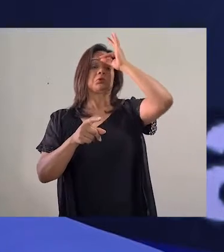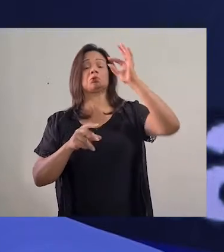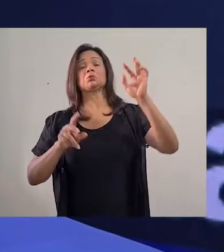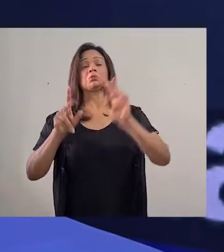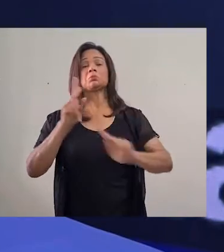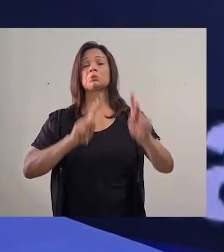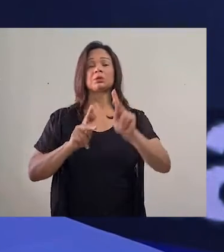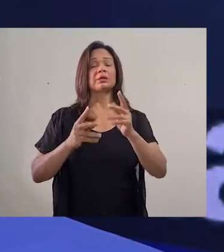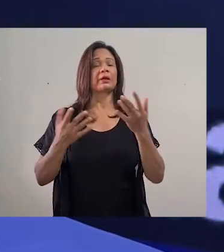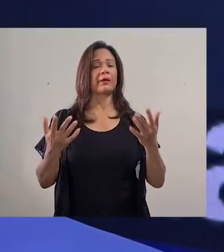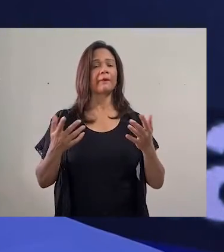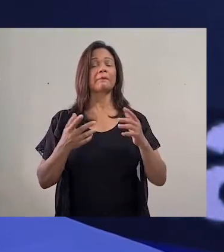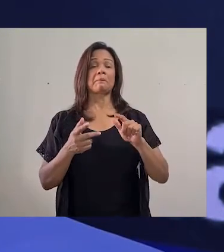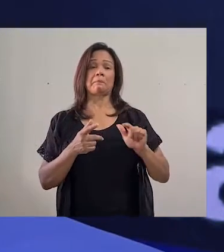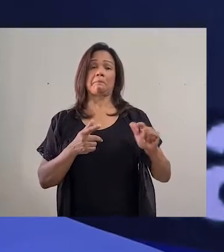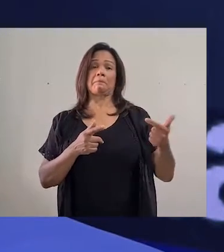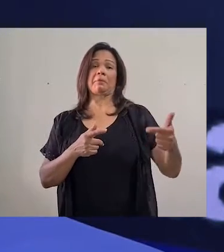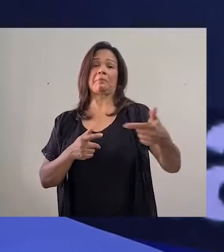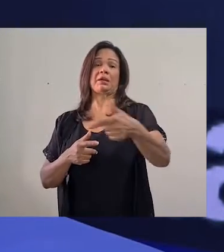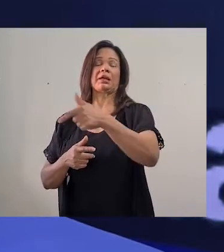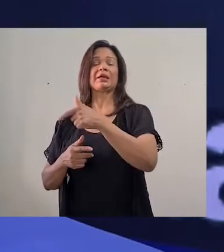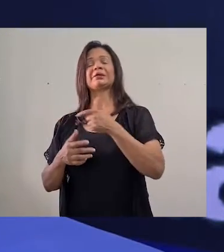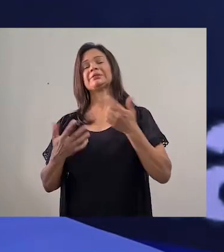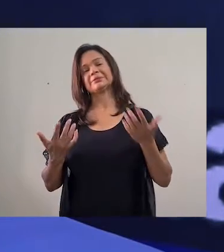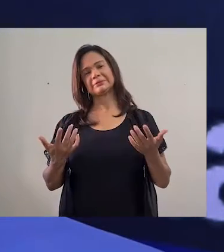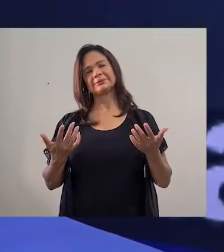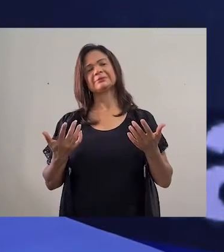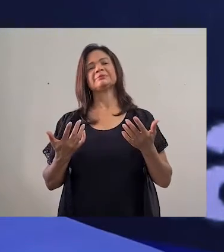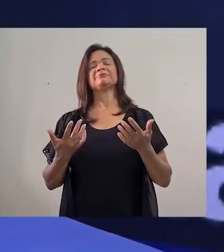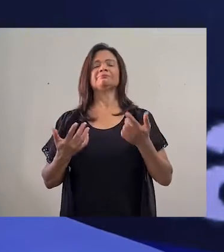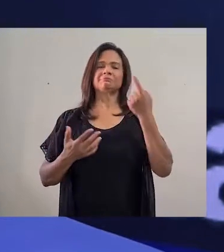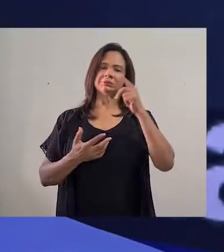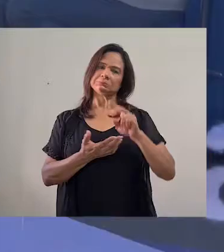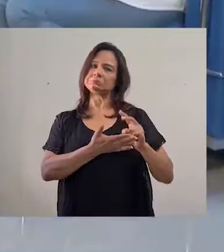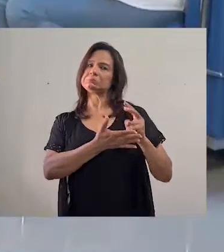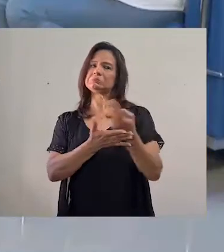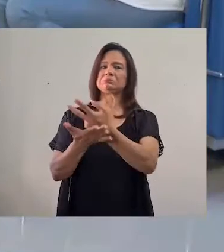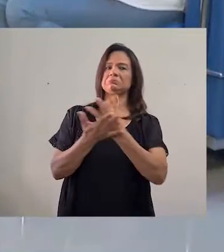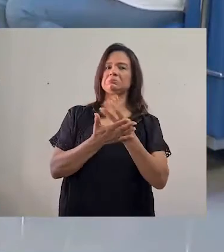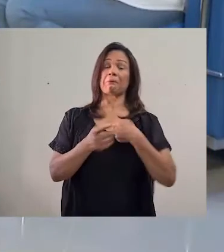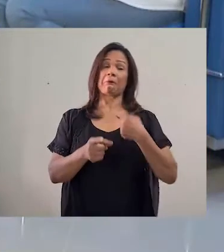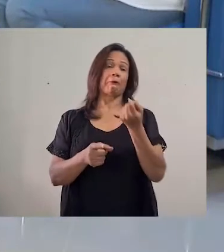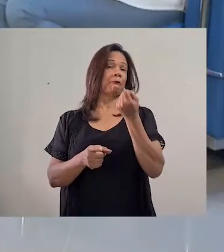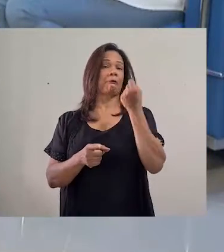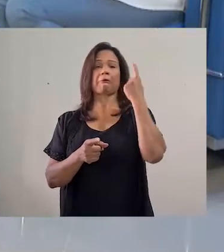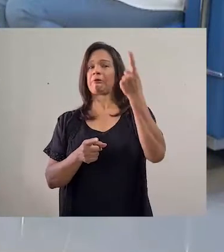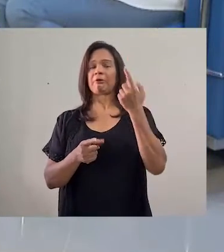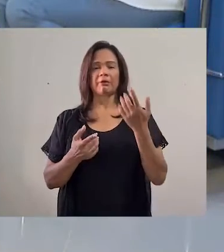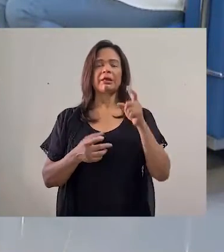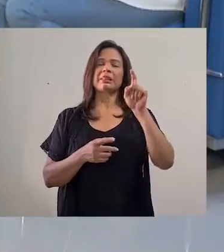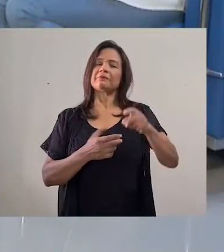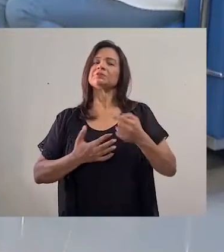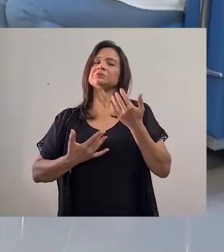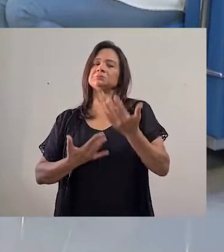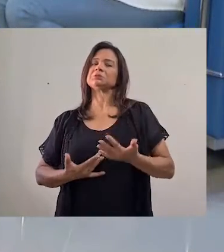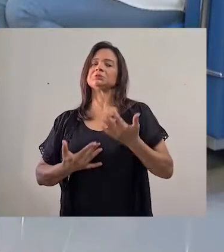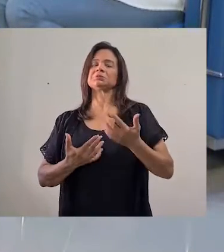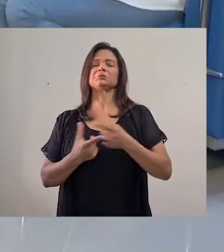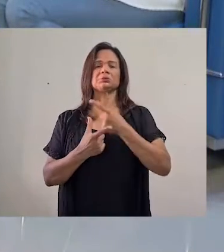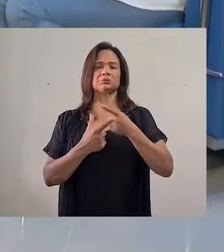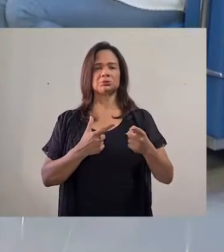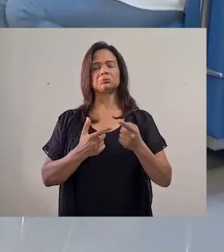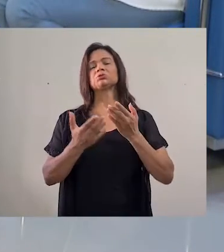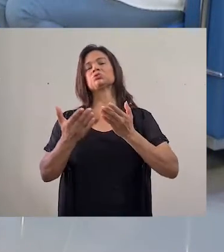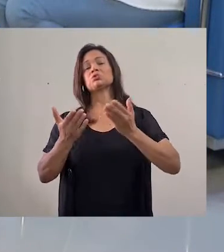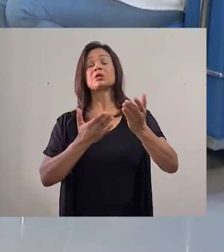sabes, yo no lo sé, cuando la persona llega, no le doy el turno, él se va, en un momento va a tener una crisis porque no entiende que hay que